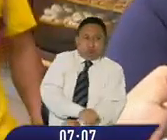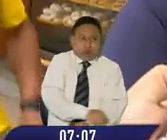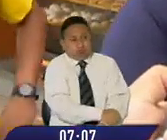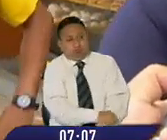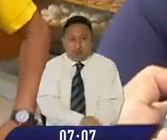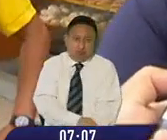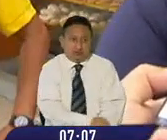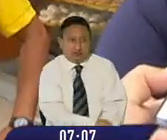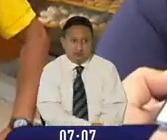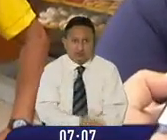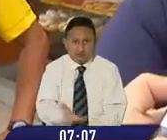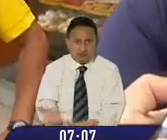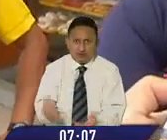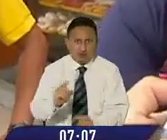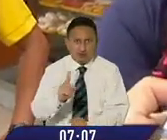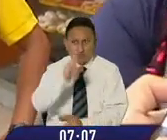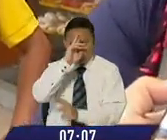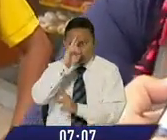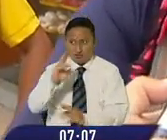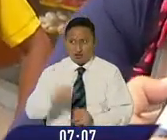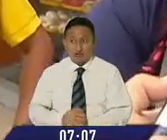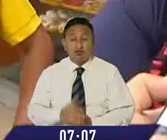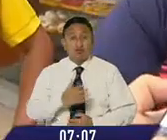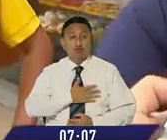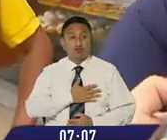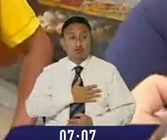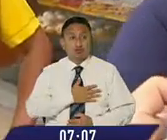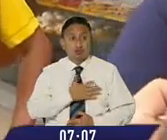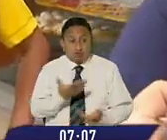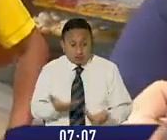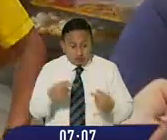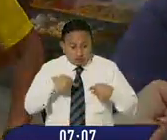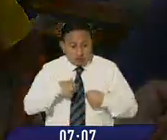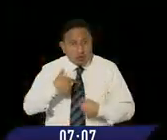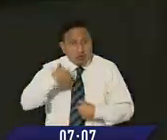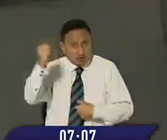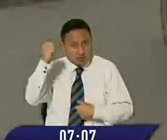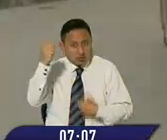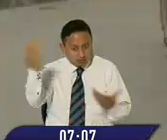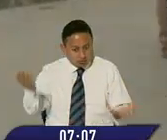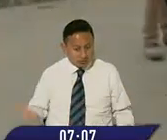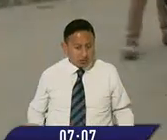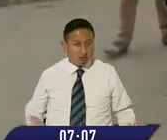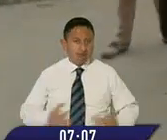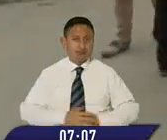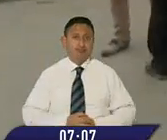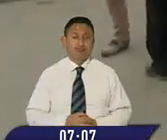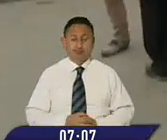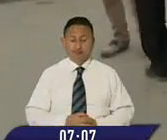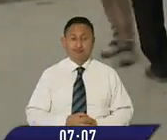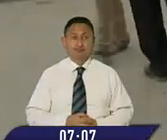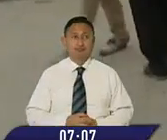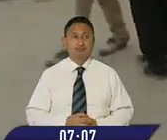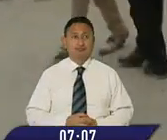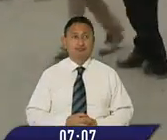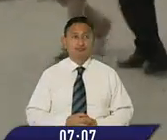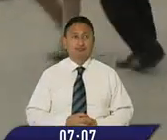y no debe de ser así porque nosotros simplemente estamos reclamando nuestros derechos. Informó Julio César Sá.